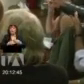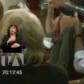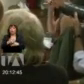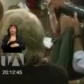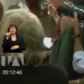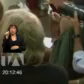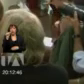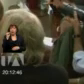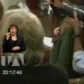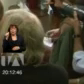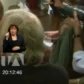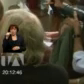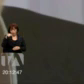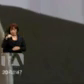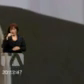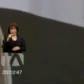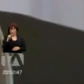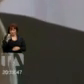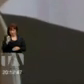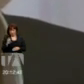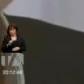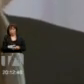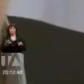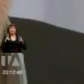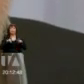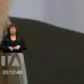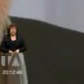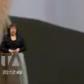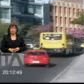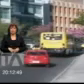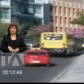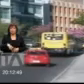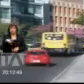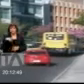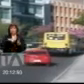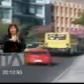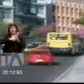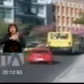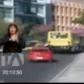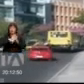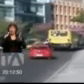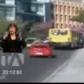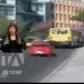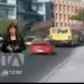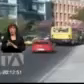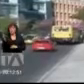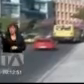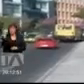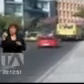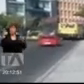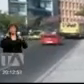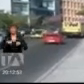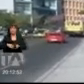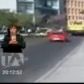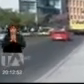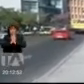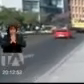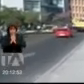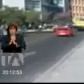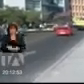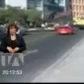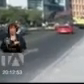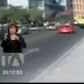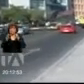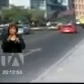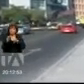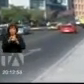Julian Assange. Además, se llamará al Contralor General del Estado para que informe sobre el examen especial que está realizando este tema desde el 4